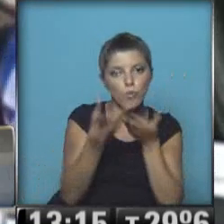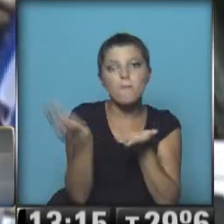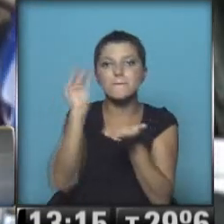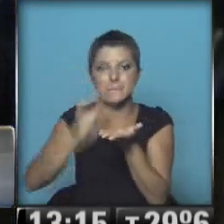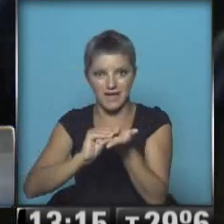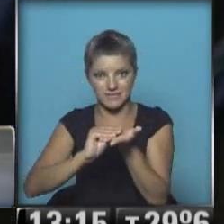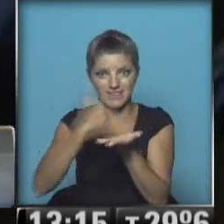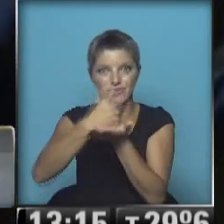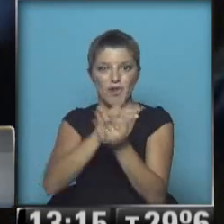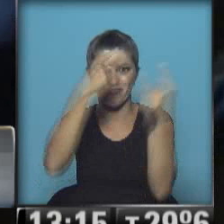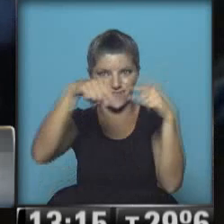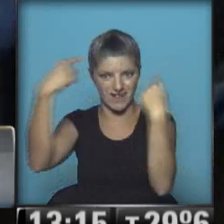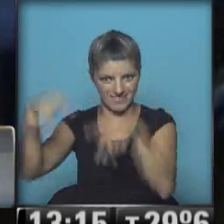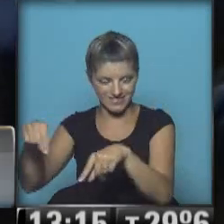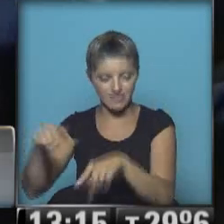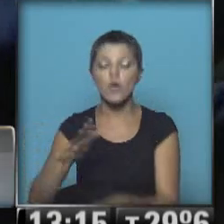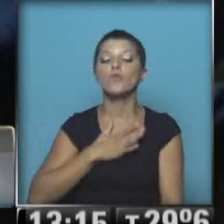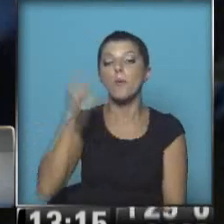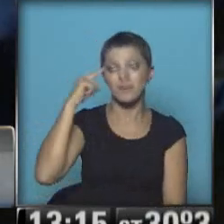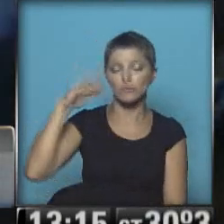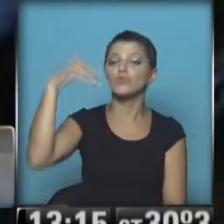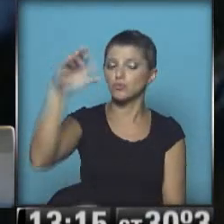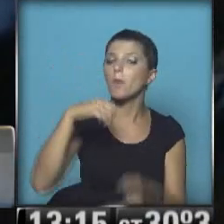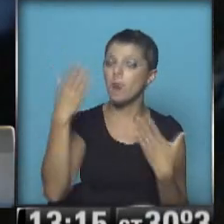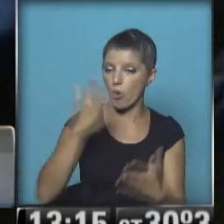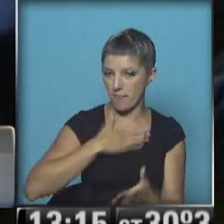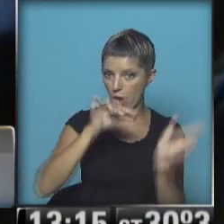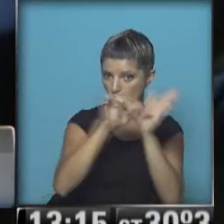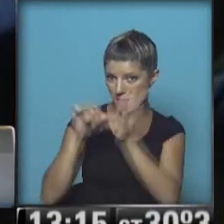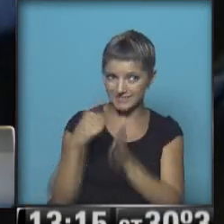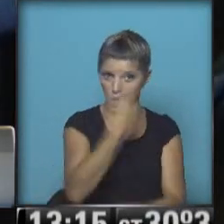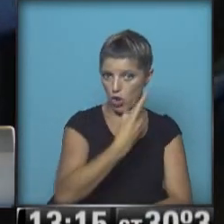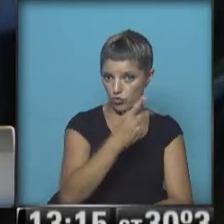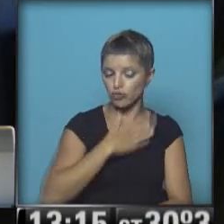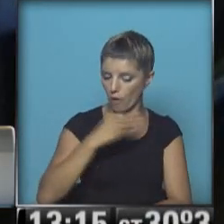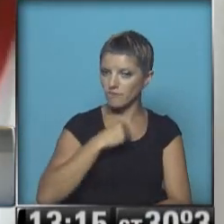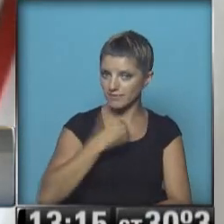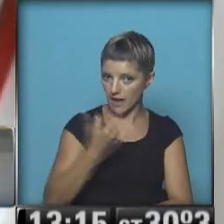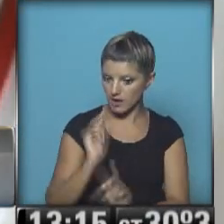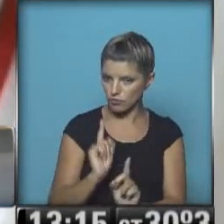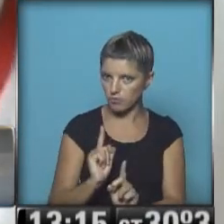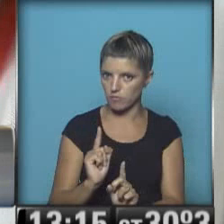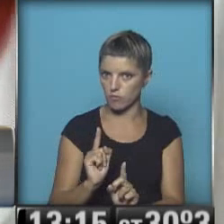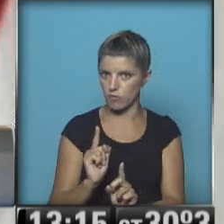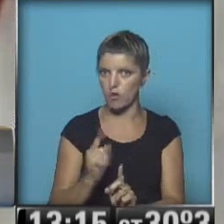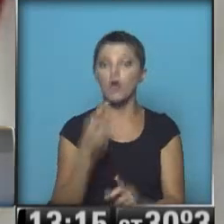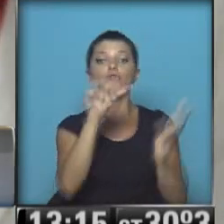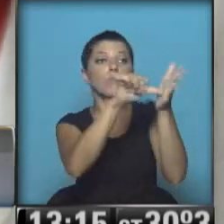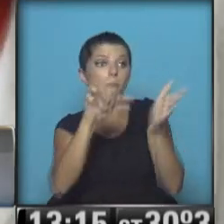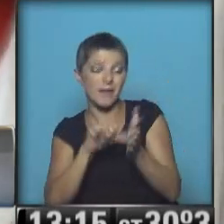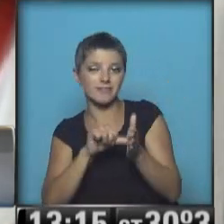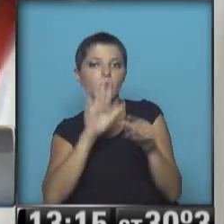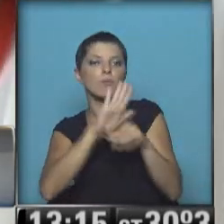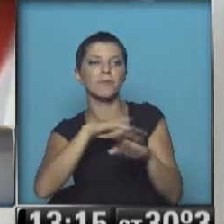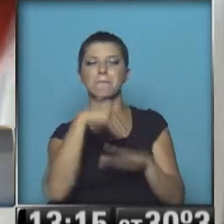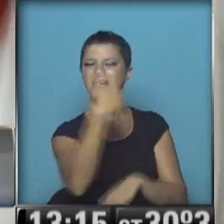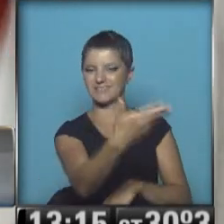esferas Yo confío en un futuro mejor para nuestros países en eso confío eh somos países vecinos